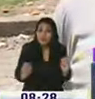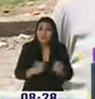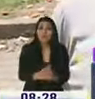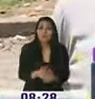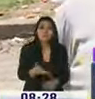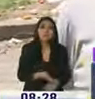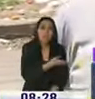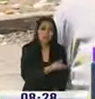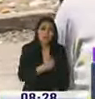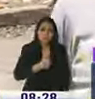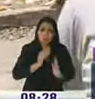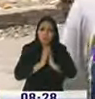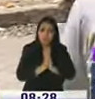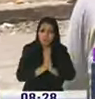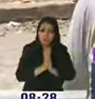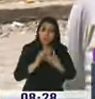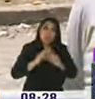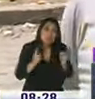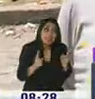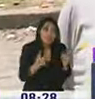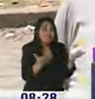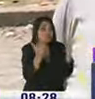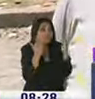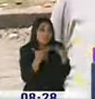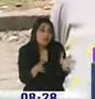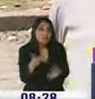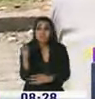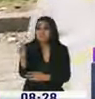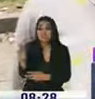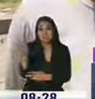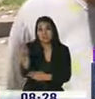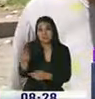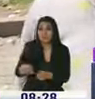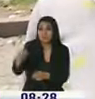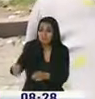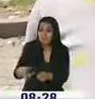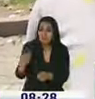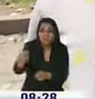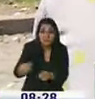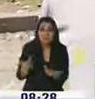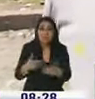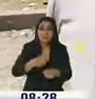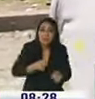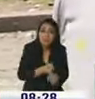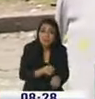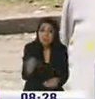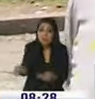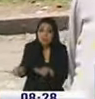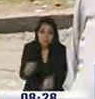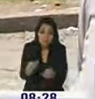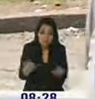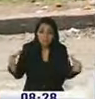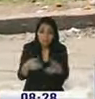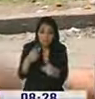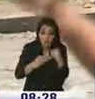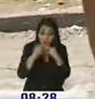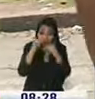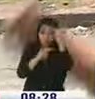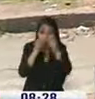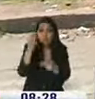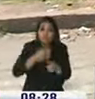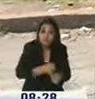base la colaboración de los vecinos, la maderita, todo eso se recogió una cuota y se colaboró para